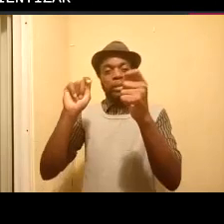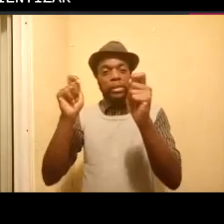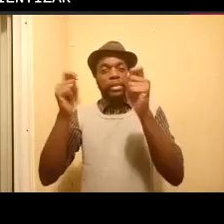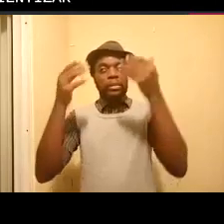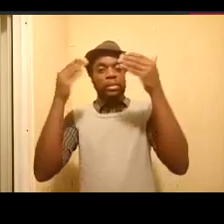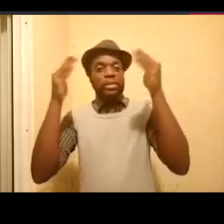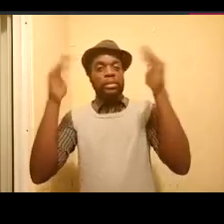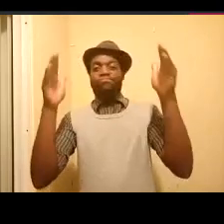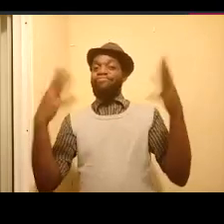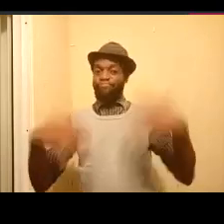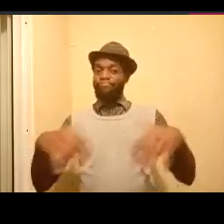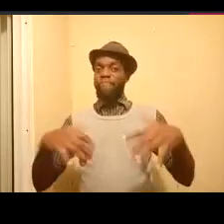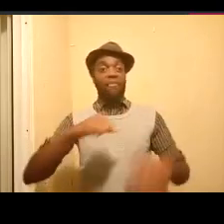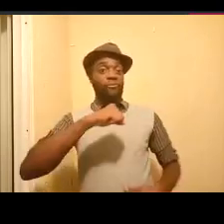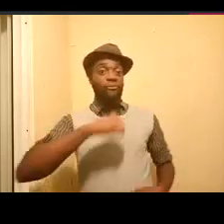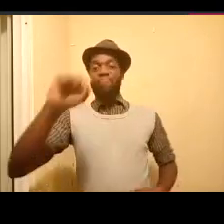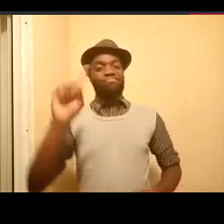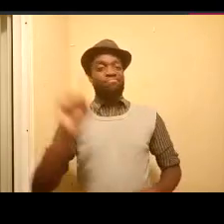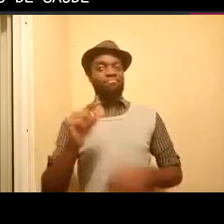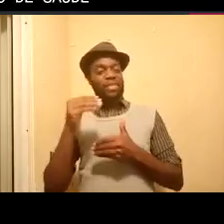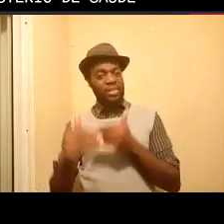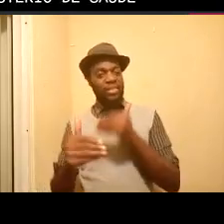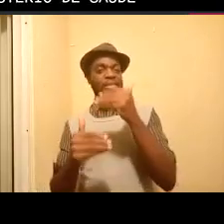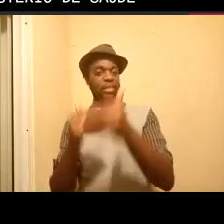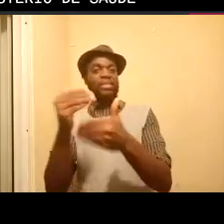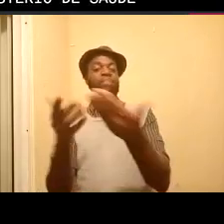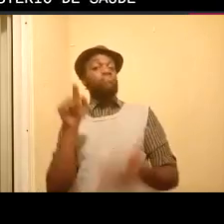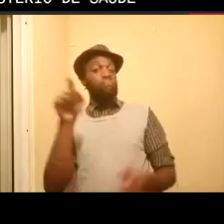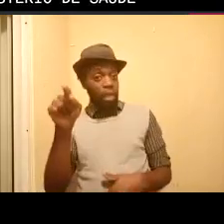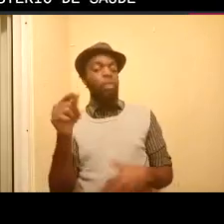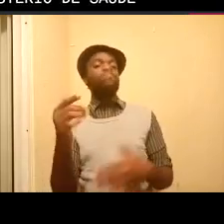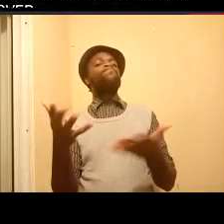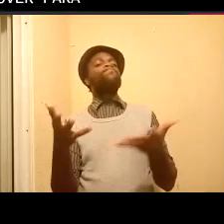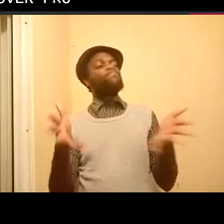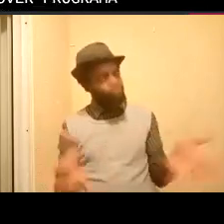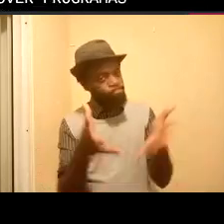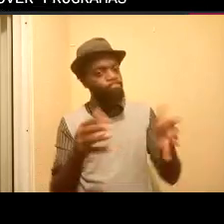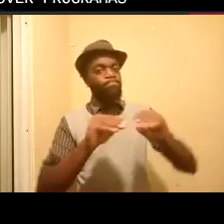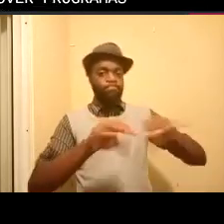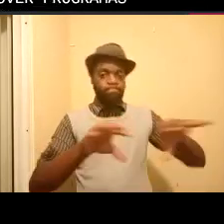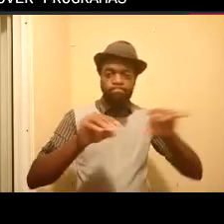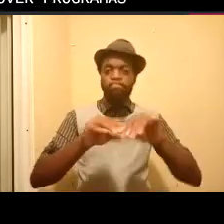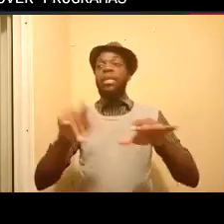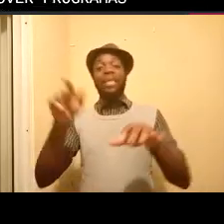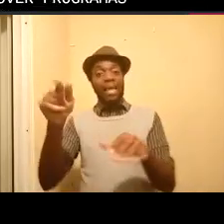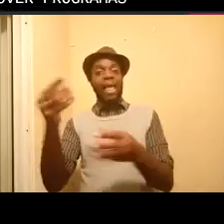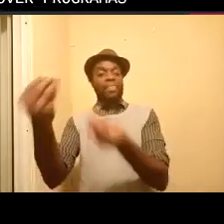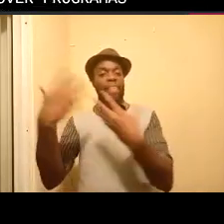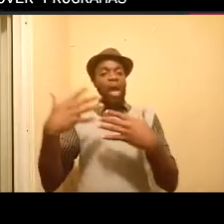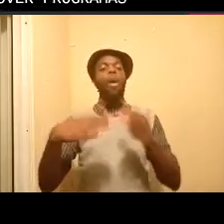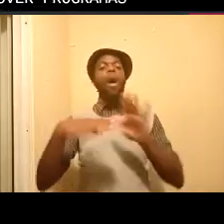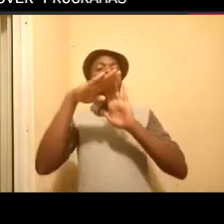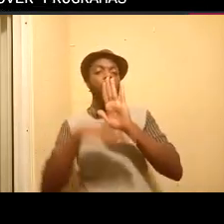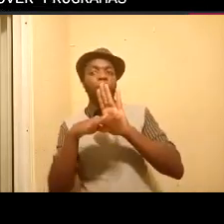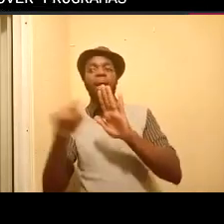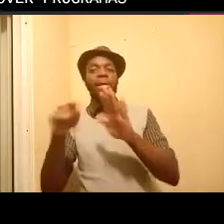que los proveedores de salud promuevan programas si no hay la accesibilidad suficiente. Entonces, pues